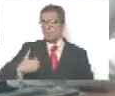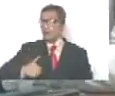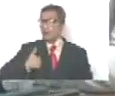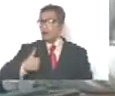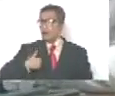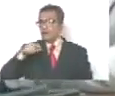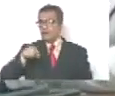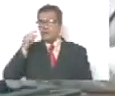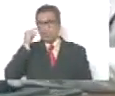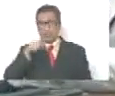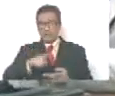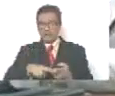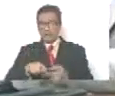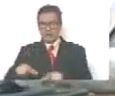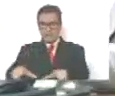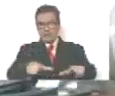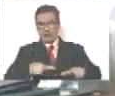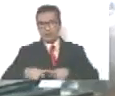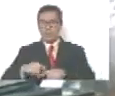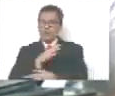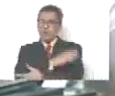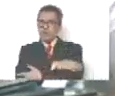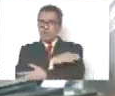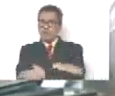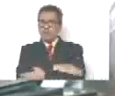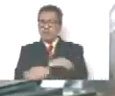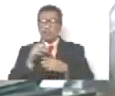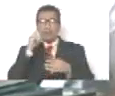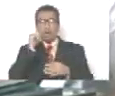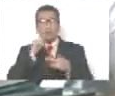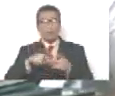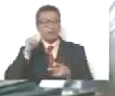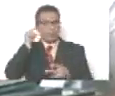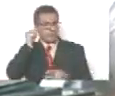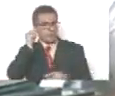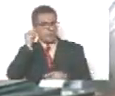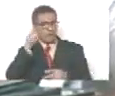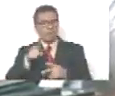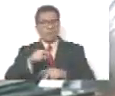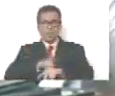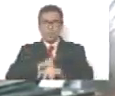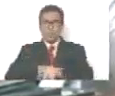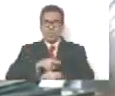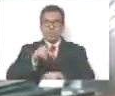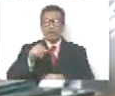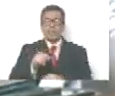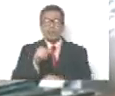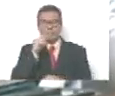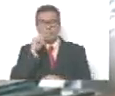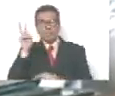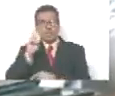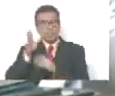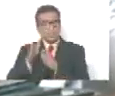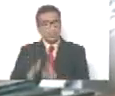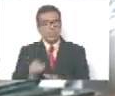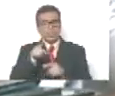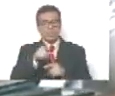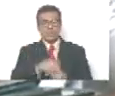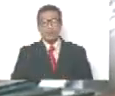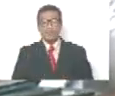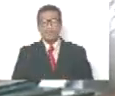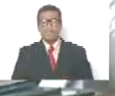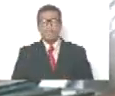espacio, felicitar a los hombres y mujeres, médicos y médicas, venezolanos y venezolanas, quienes